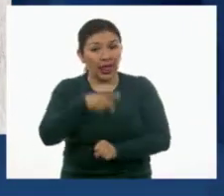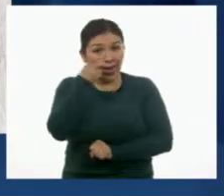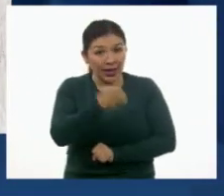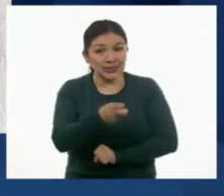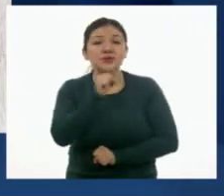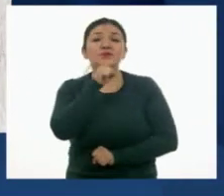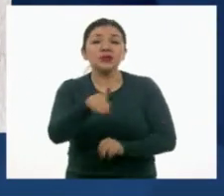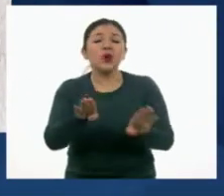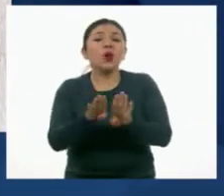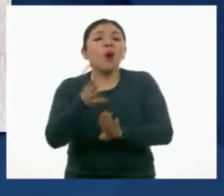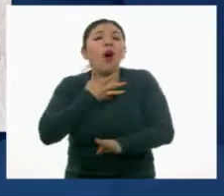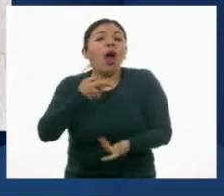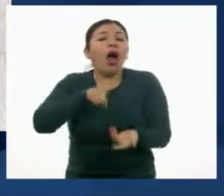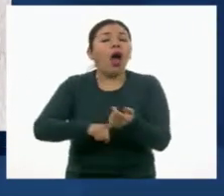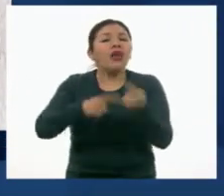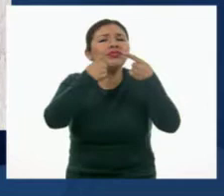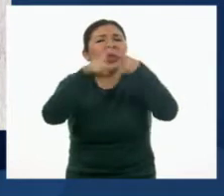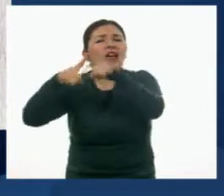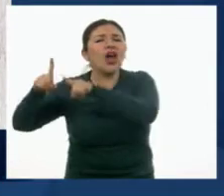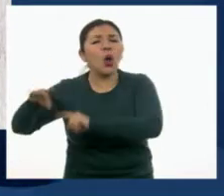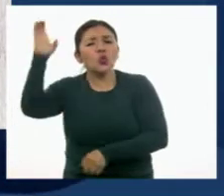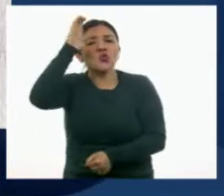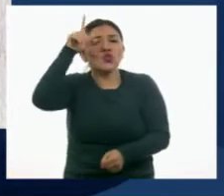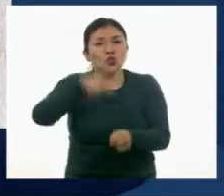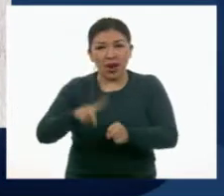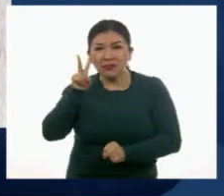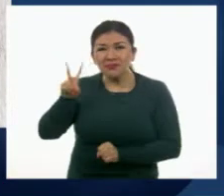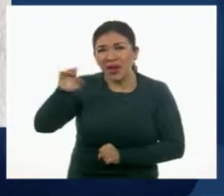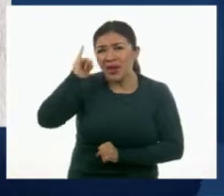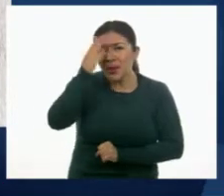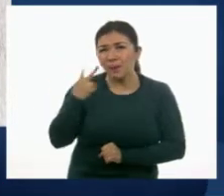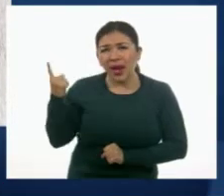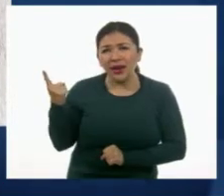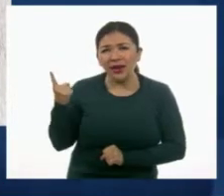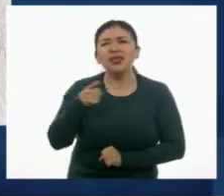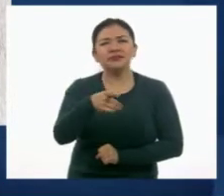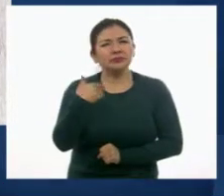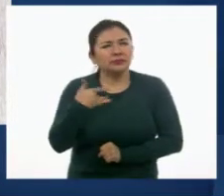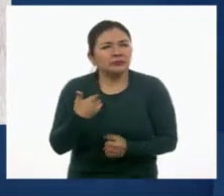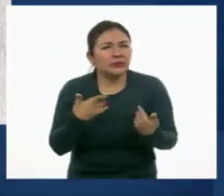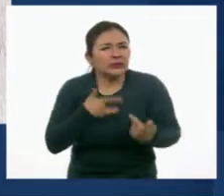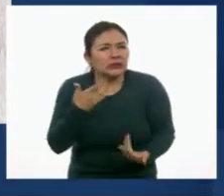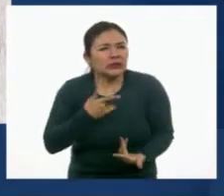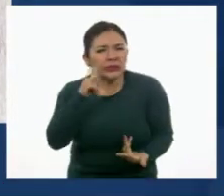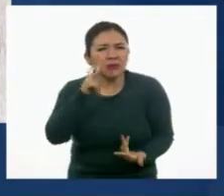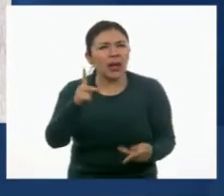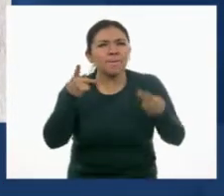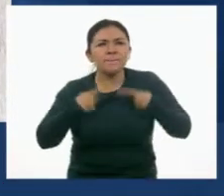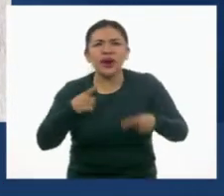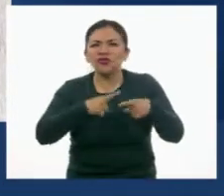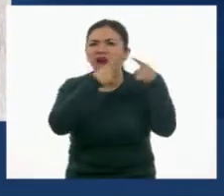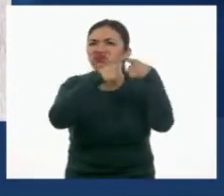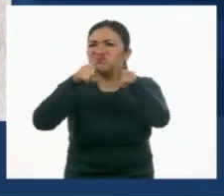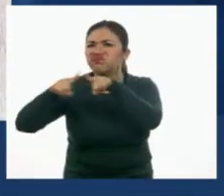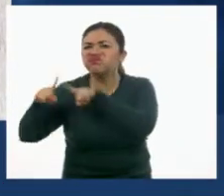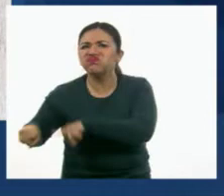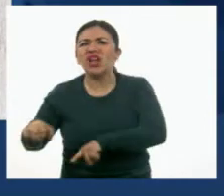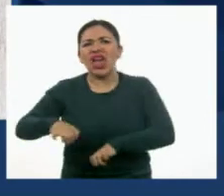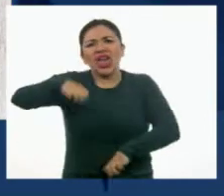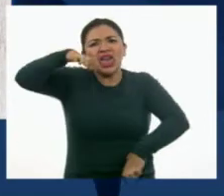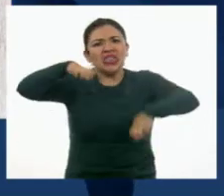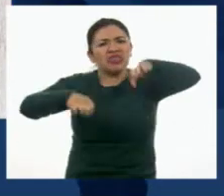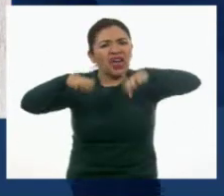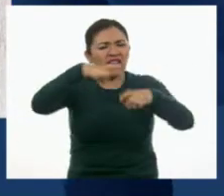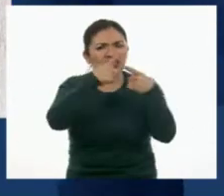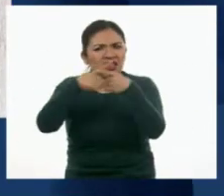tiene que ver con la diversidad cultural. María, ahí tenemos esta imagen donde podemos ver a diferentes personas de diferentes